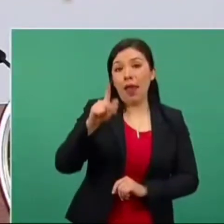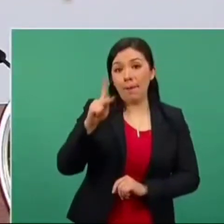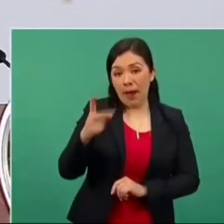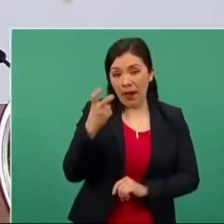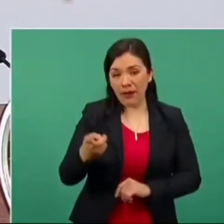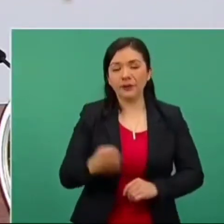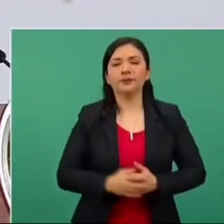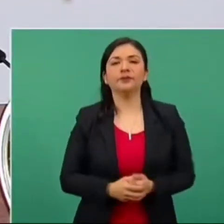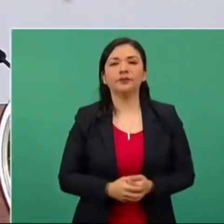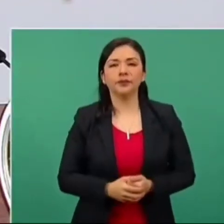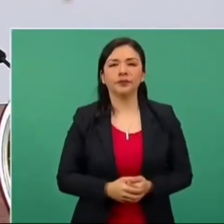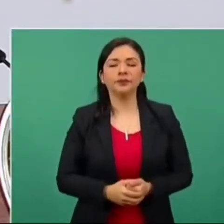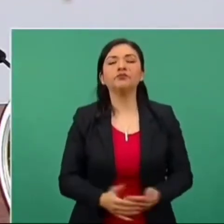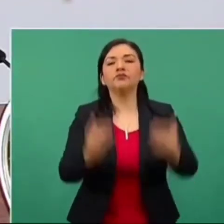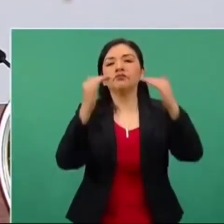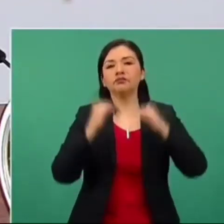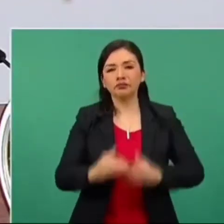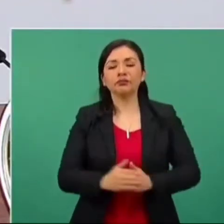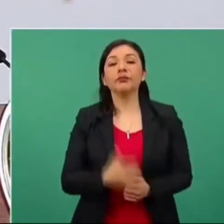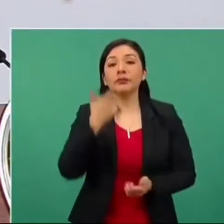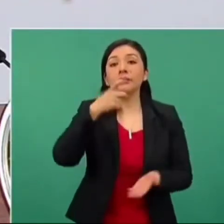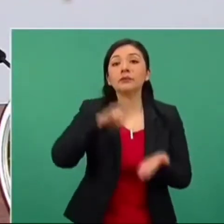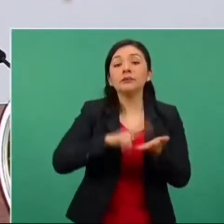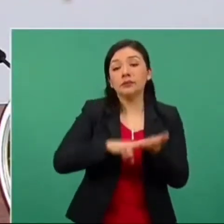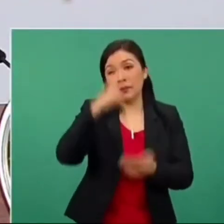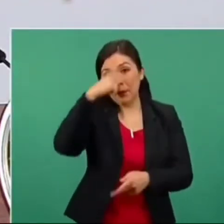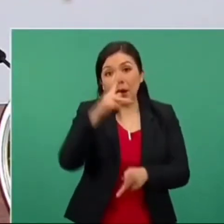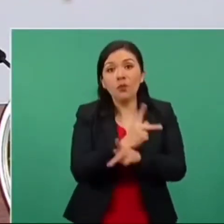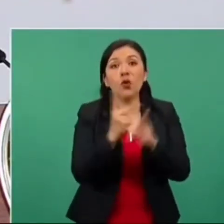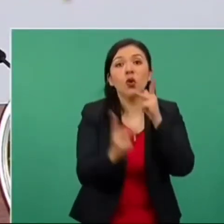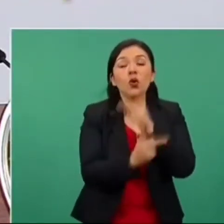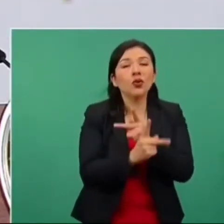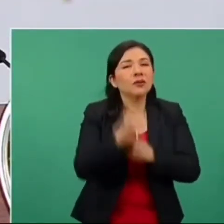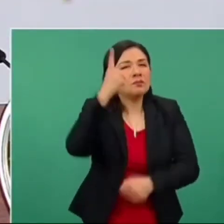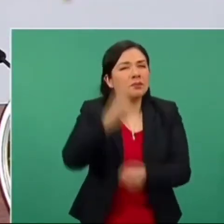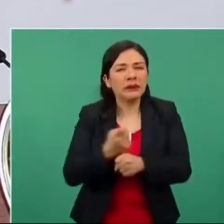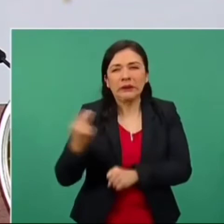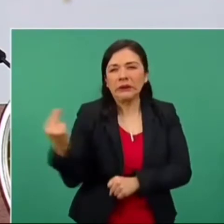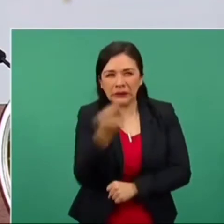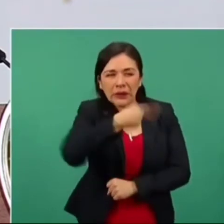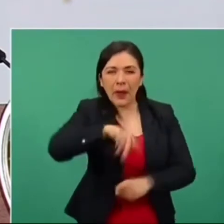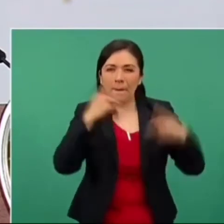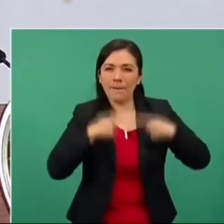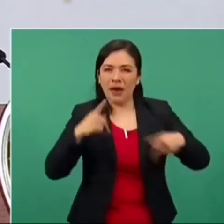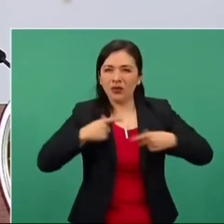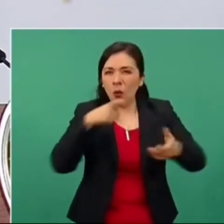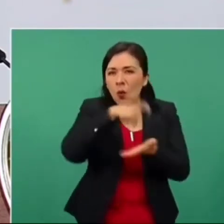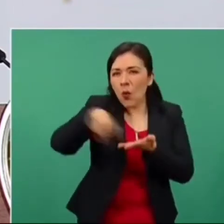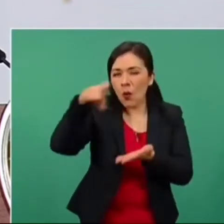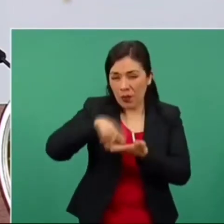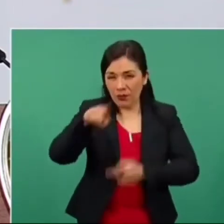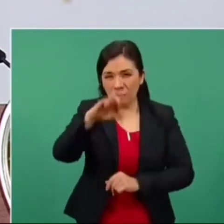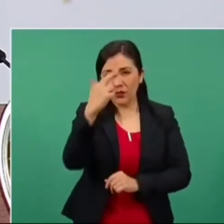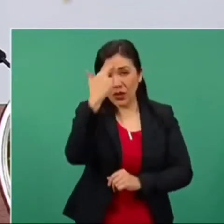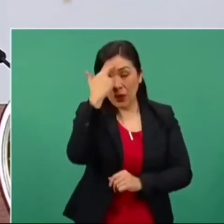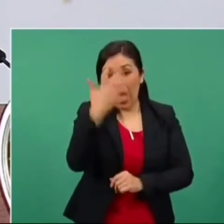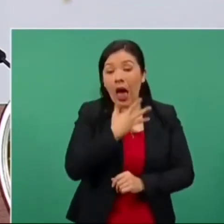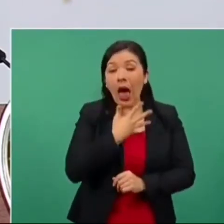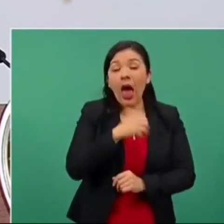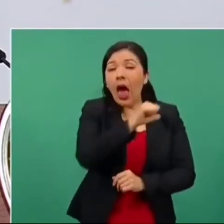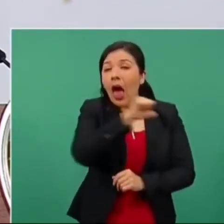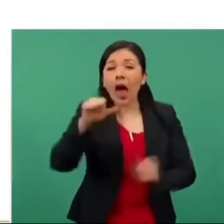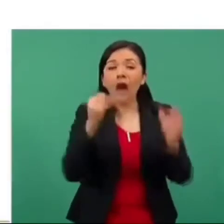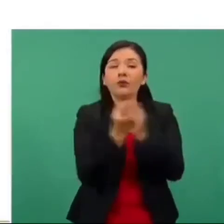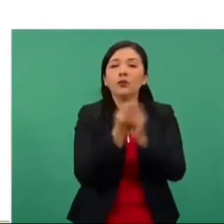¿Quién es quién en los precios de los productos de primera necesidad? Recuerden, es un paquete de 21